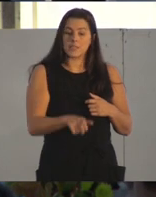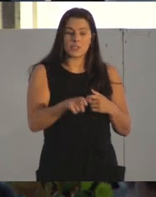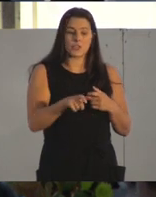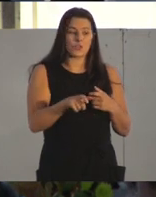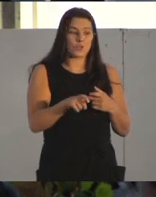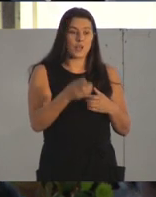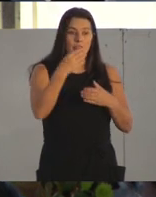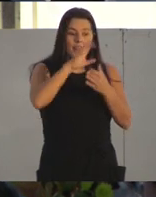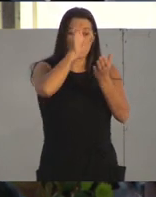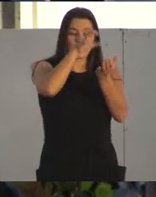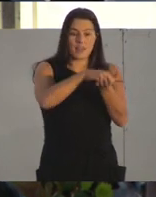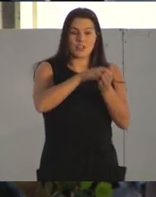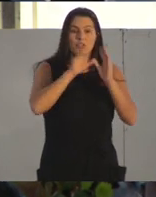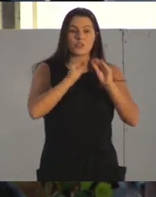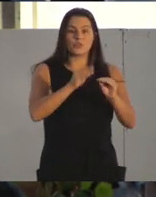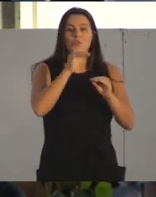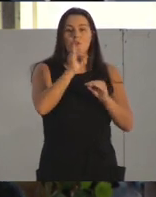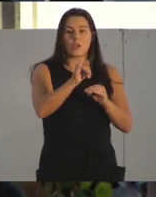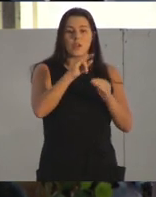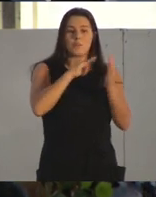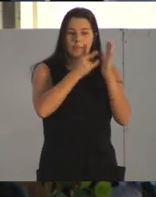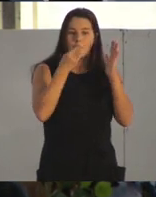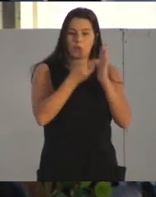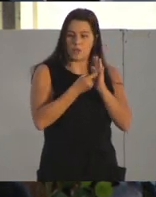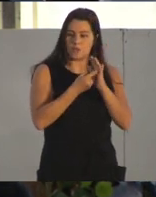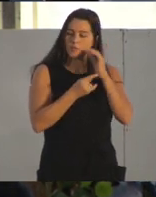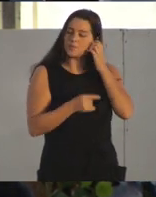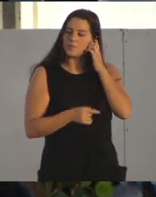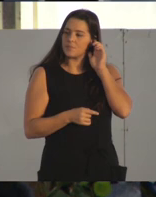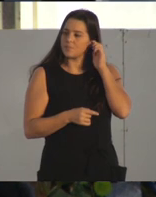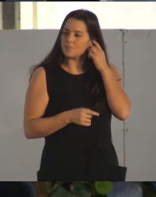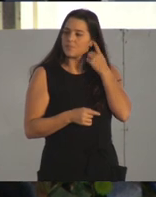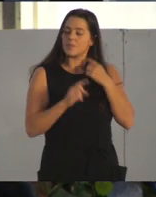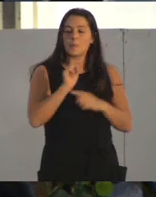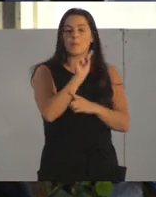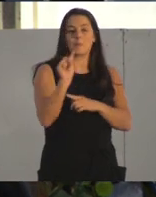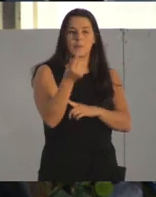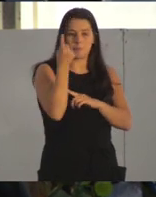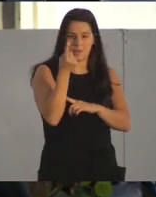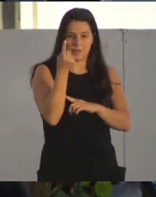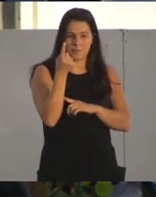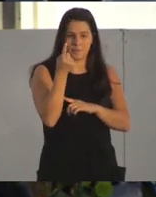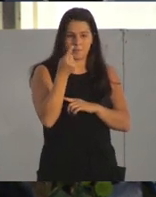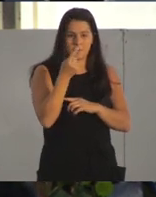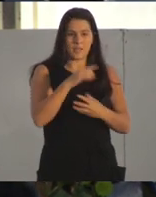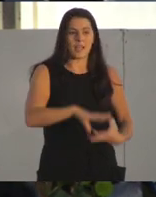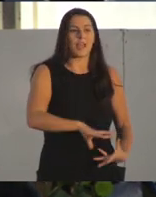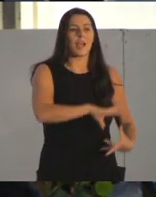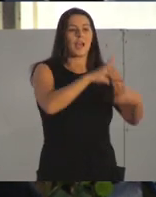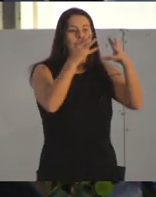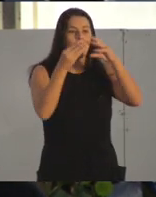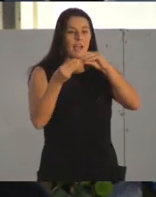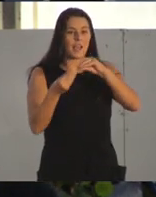sus centros este proyecto. El primer paso sería adoptar la decisión a nivel